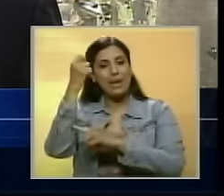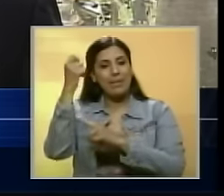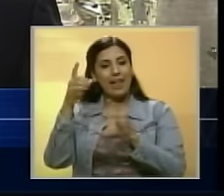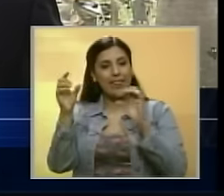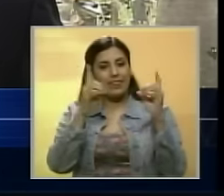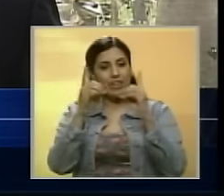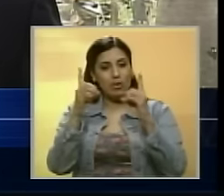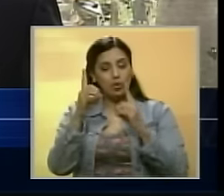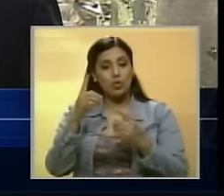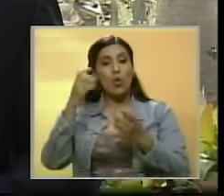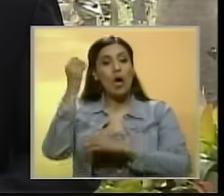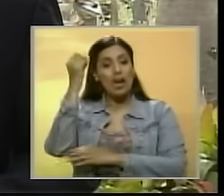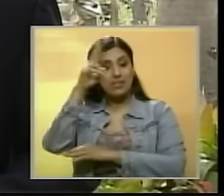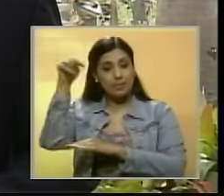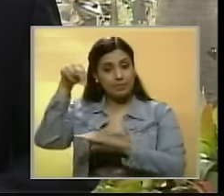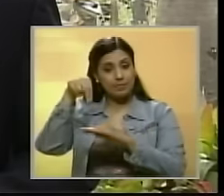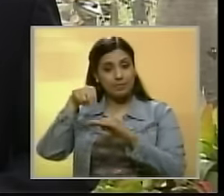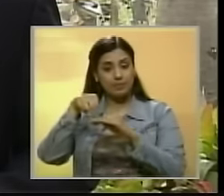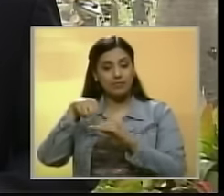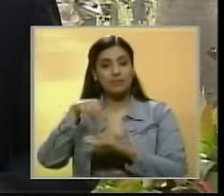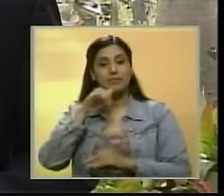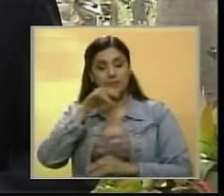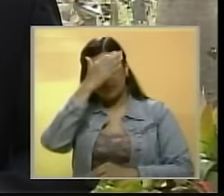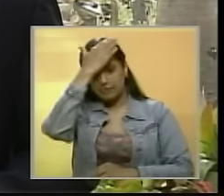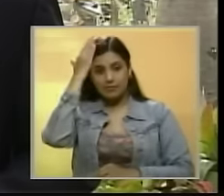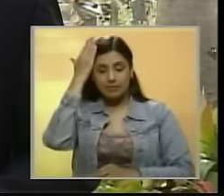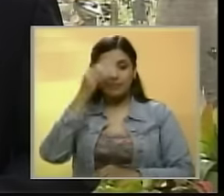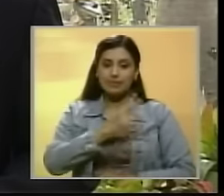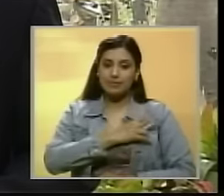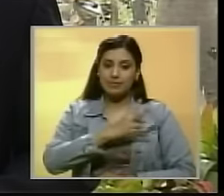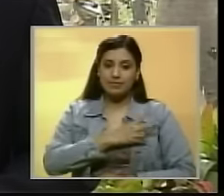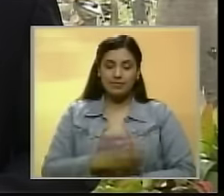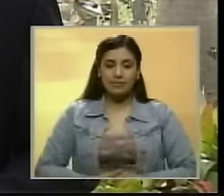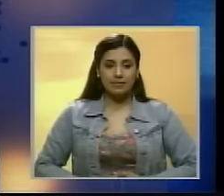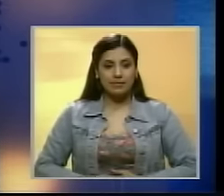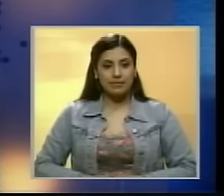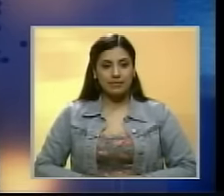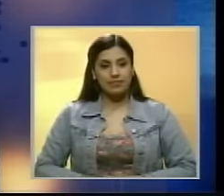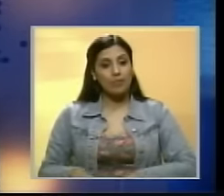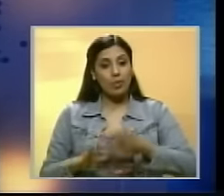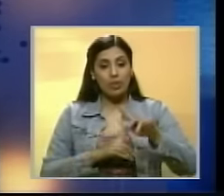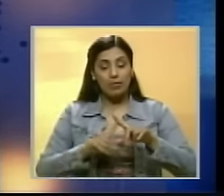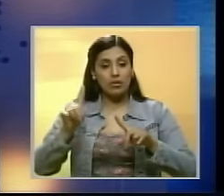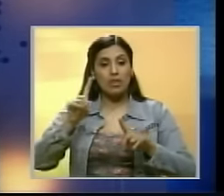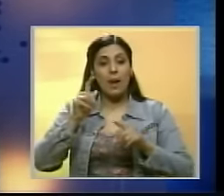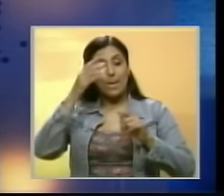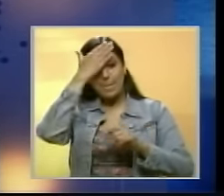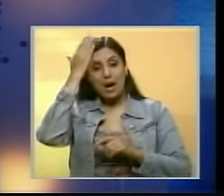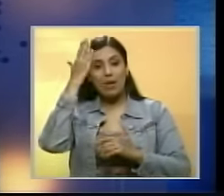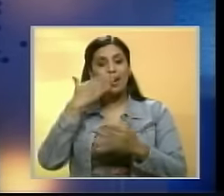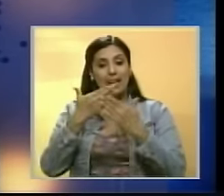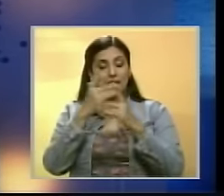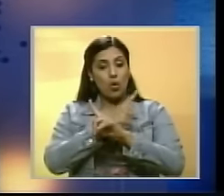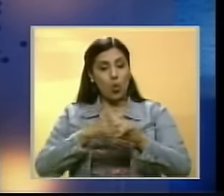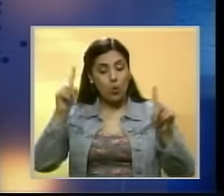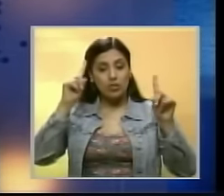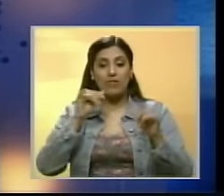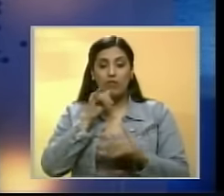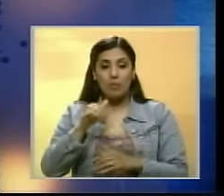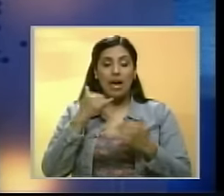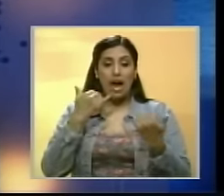discusión desde el Palacio Federal legislativo Manuel covela noticiero benevis Gracias Manuel el gobernador del estado Trujillo